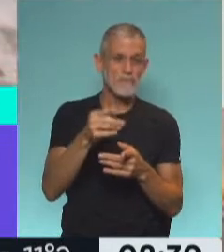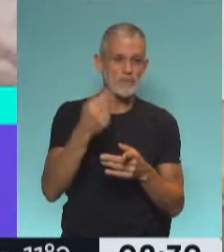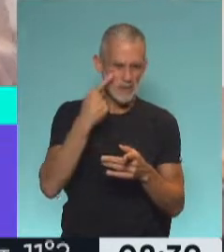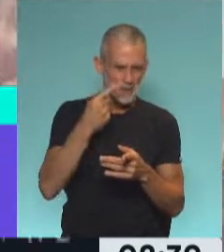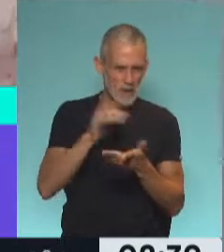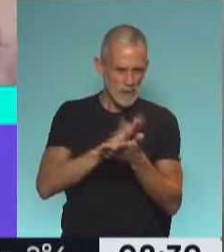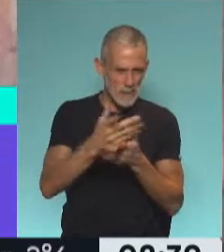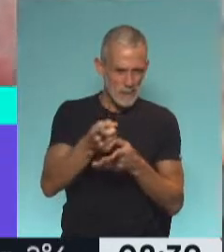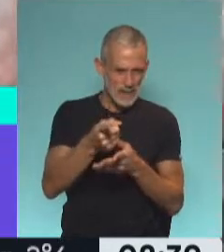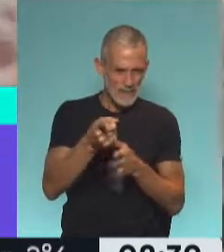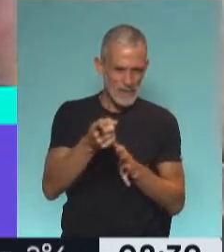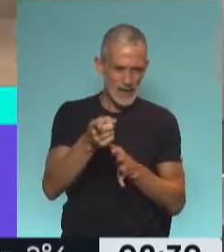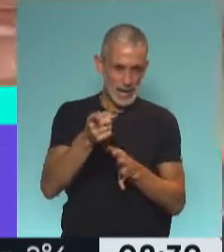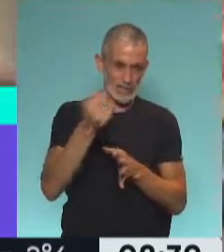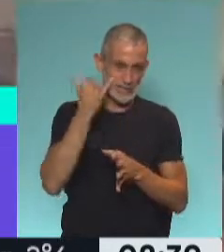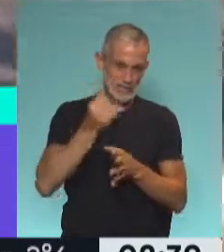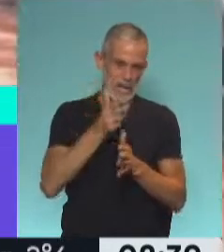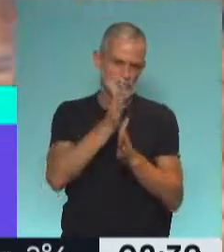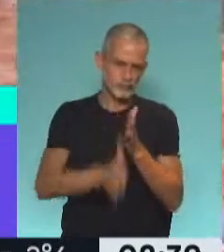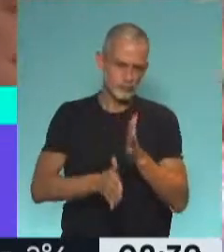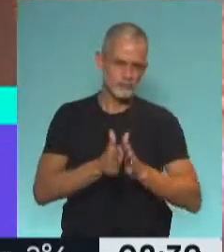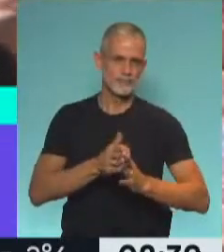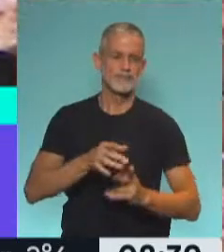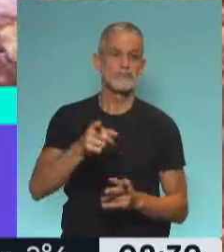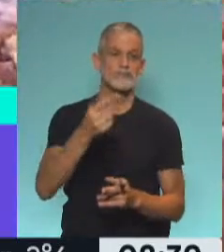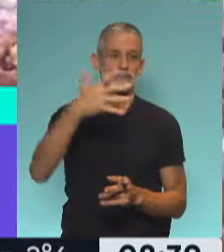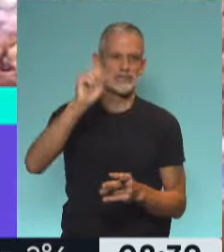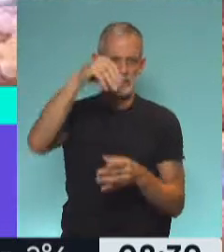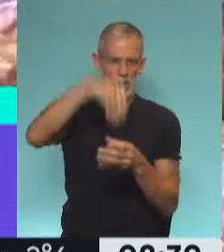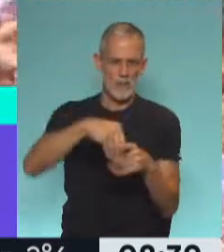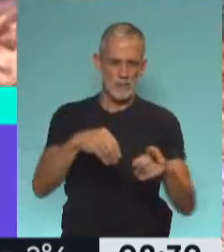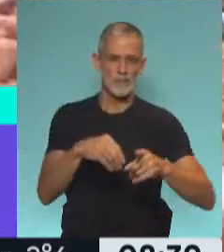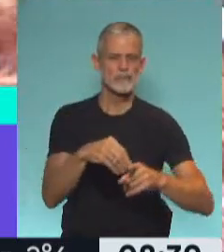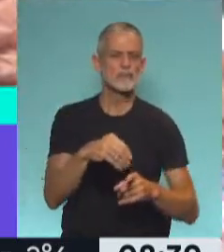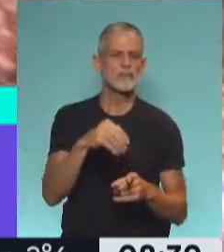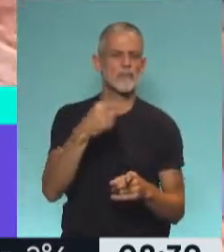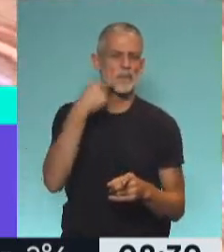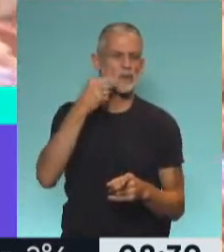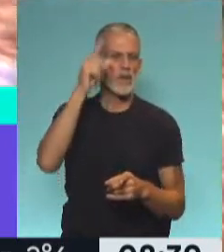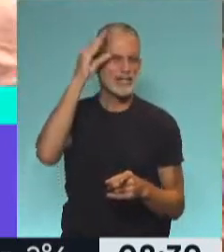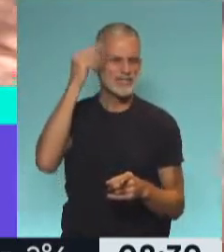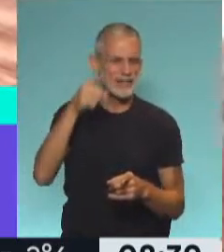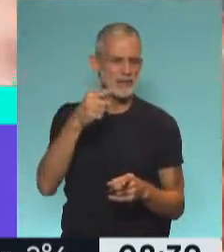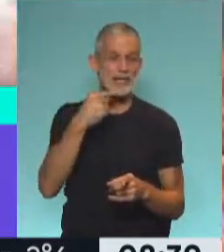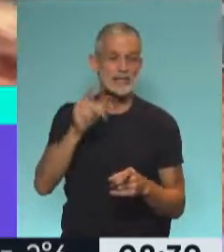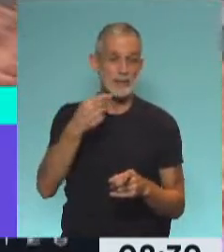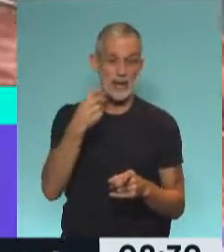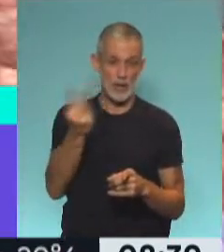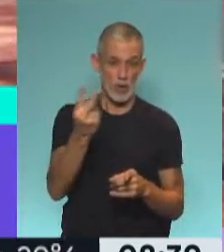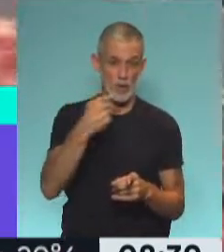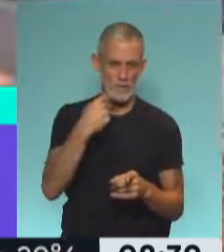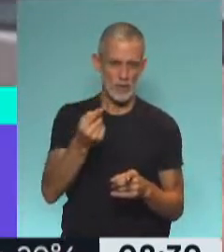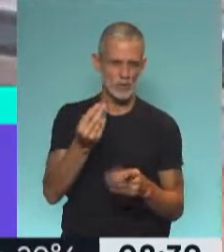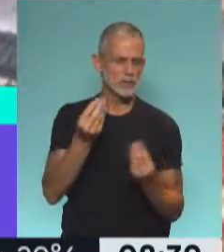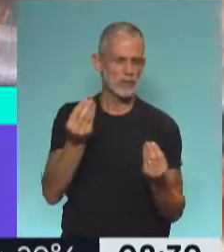los bifes. Ah. Están ahí, por supuesto, ya Laurita, llevándolos para... Sí, te escucho, Silvia. Y consultarle también a Osvaldo, porque